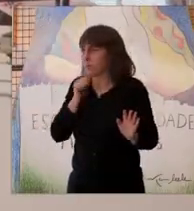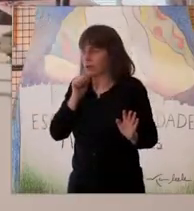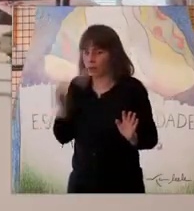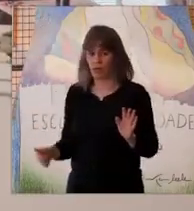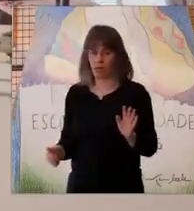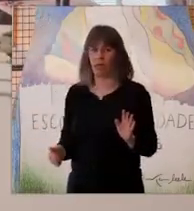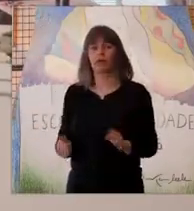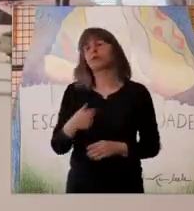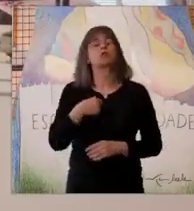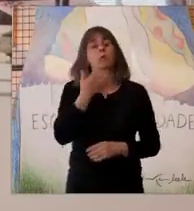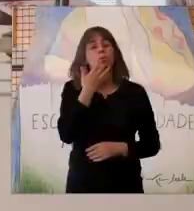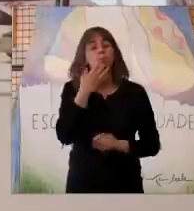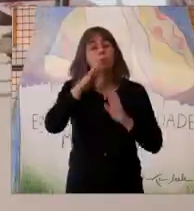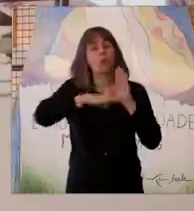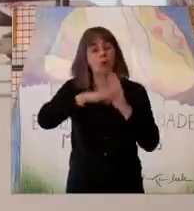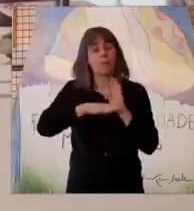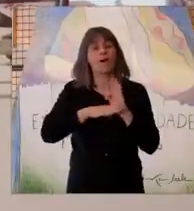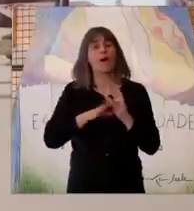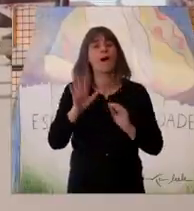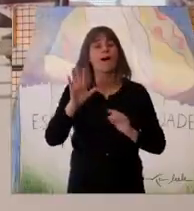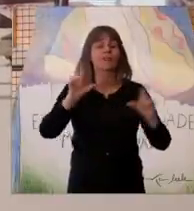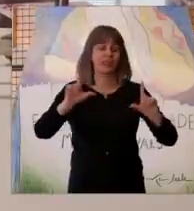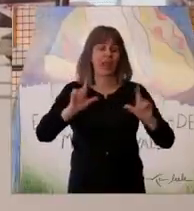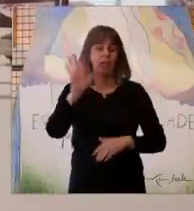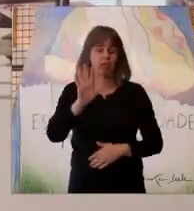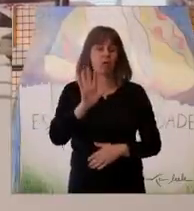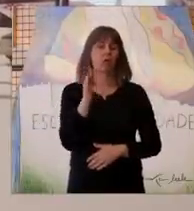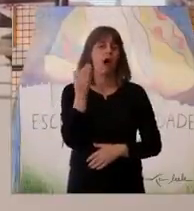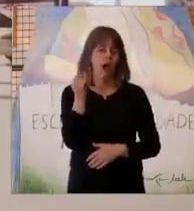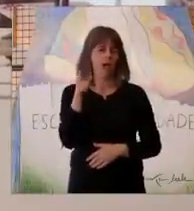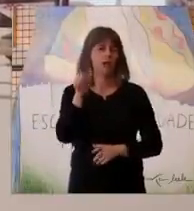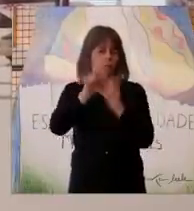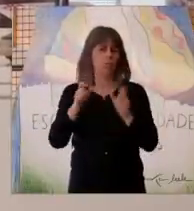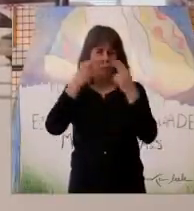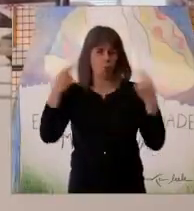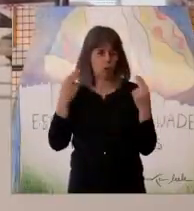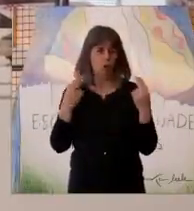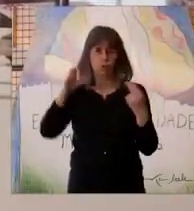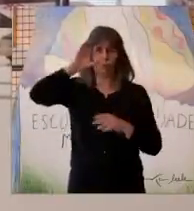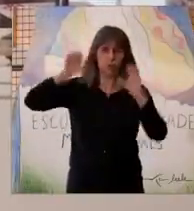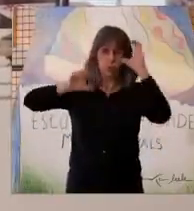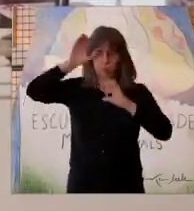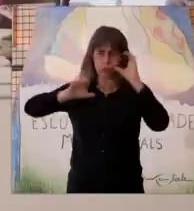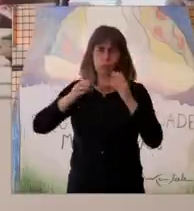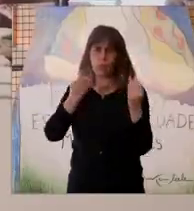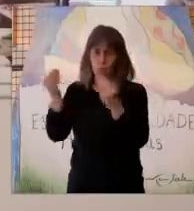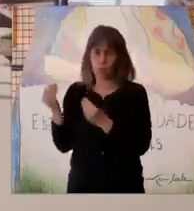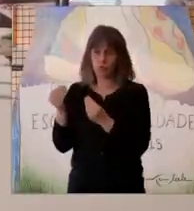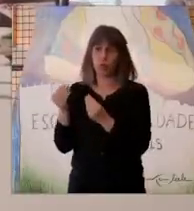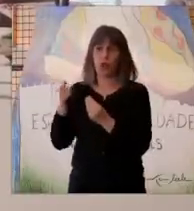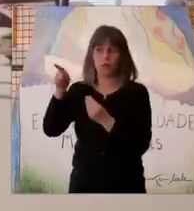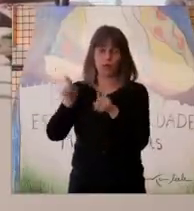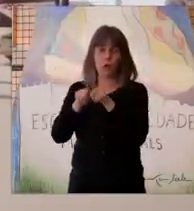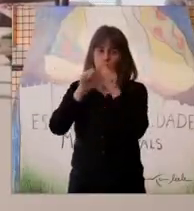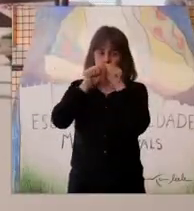ser tiene ahora mismo el programa de telecinco por la mañana pero tiene mucho eso llega mucha gente eso llega mucha gente que está en su casa por las mañanas que